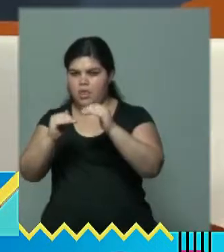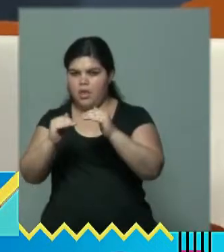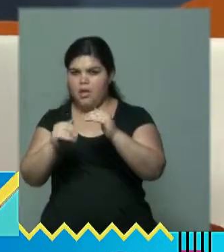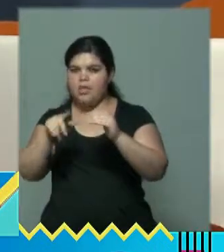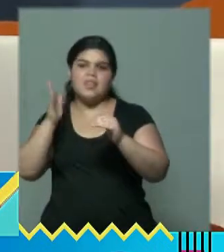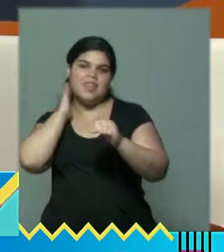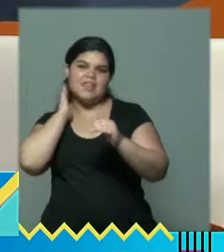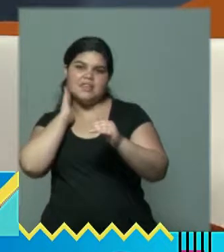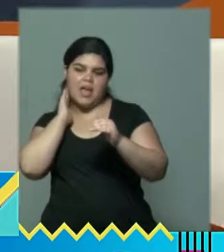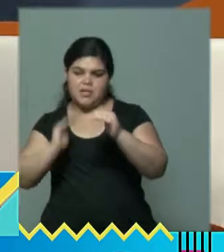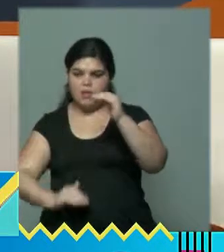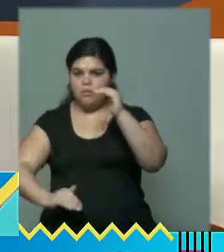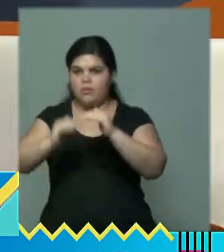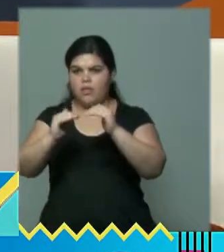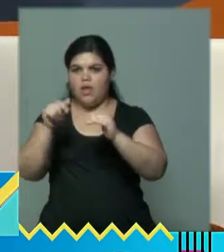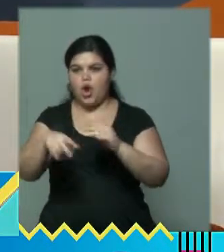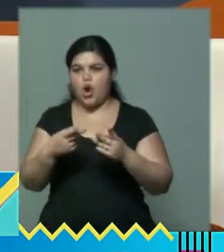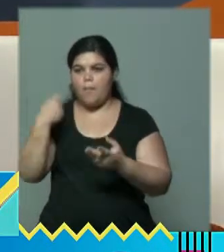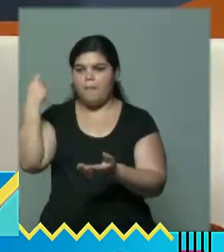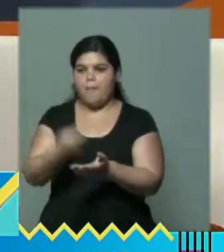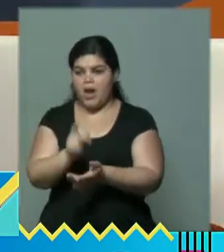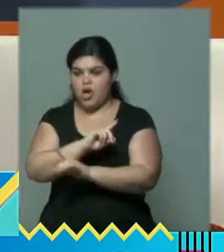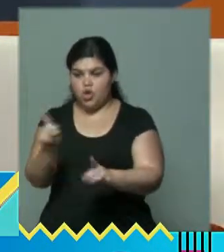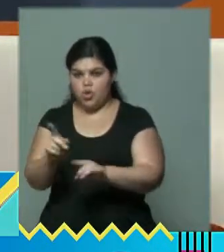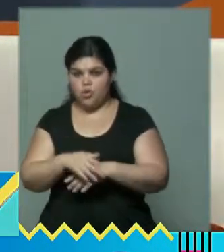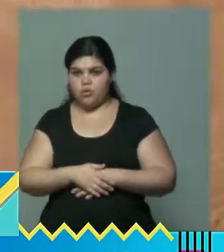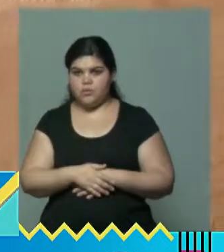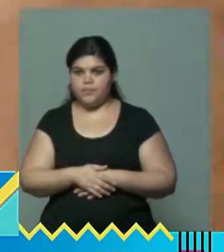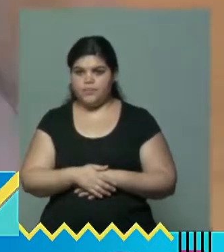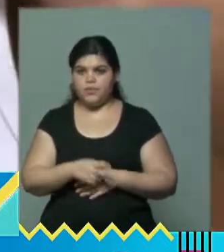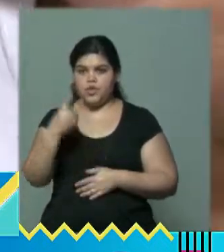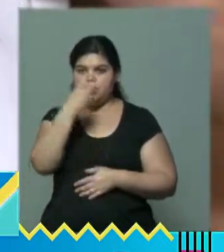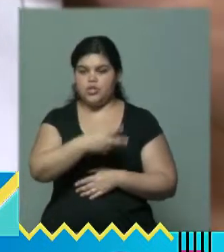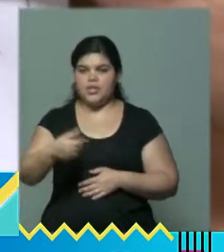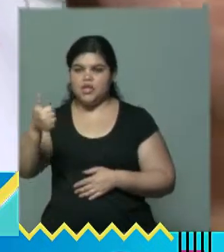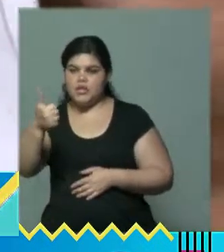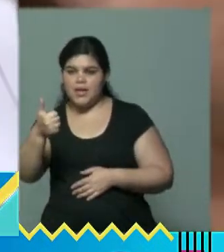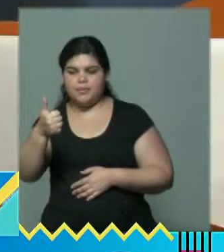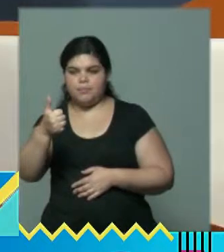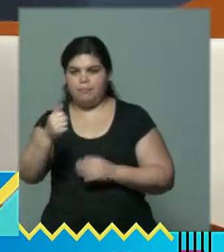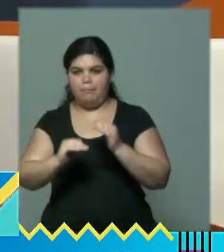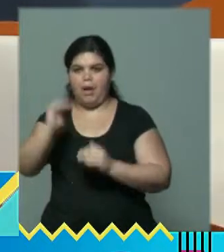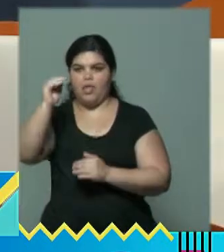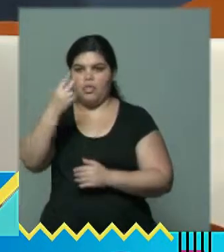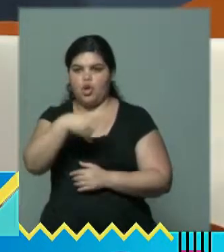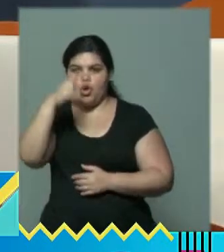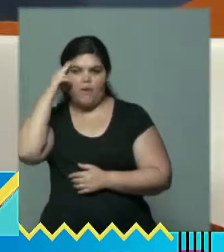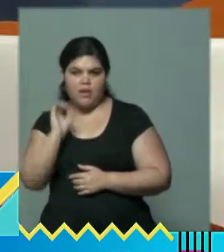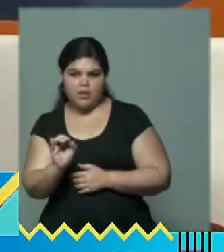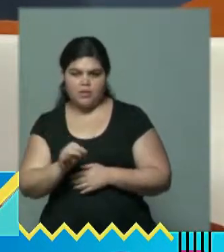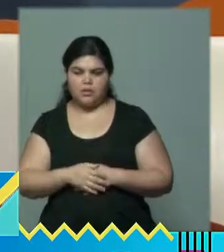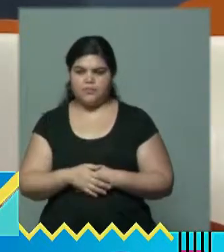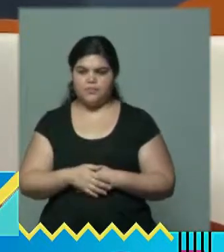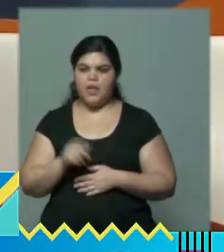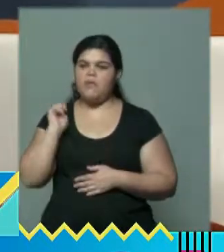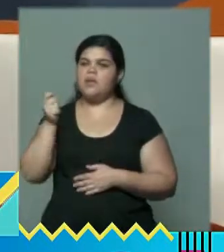de aire no se los vamos a cobrar. Entonces, en vez de los 206 metros, le cobramos 190 metros. Ahora, ¿quién me dijo